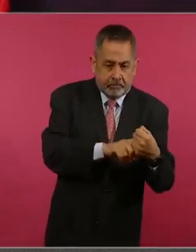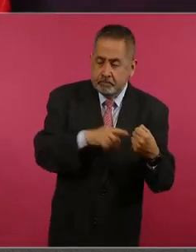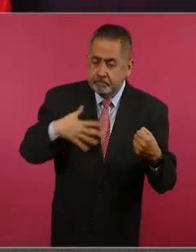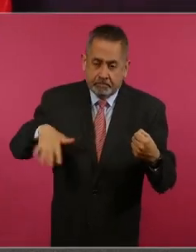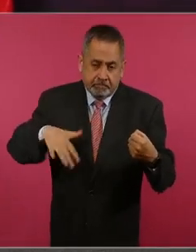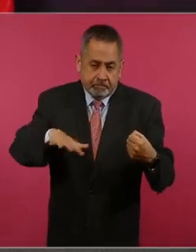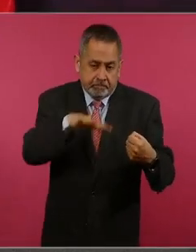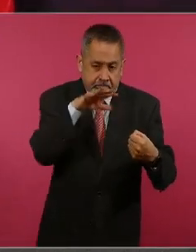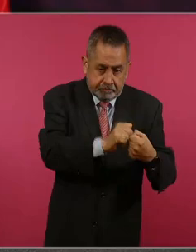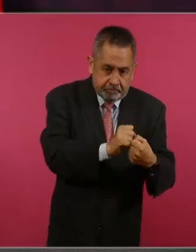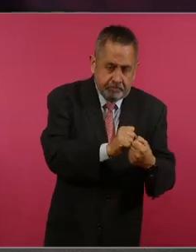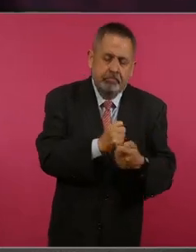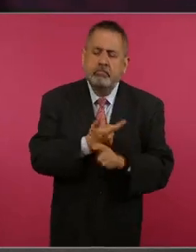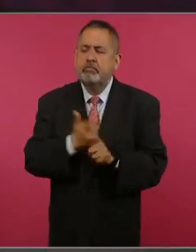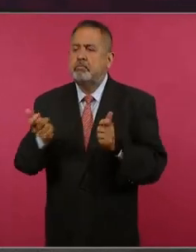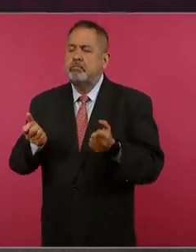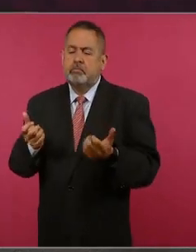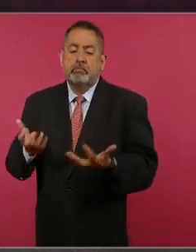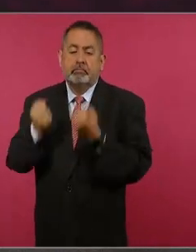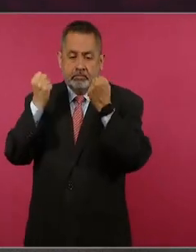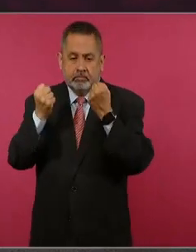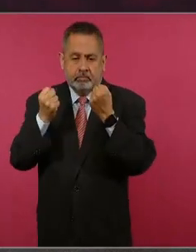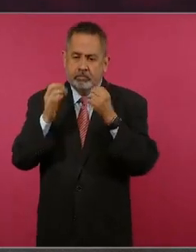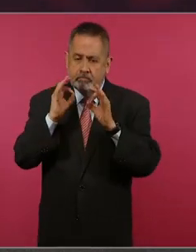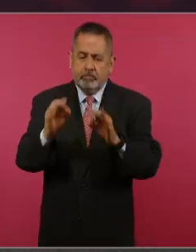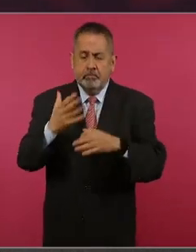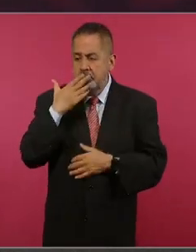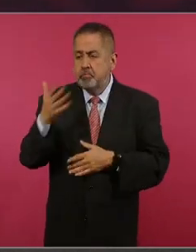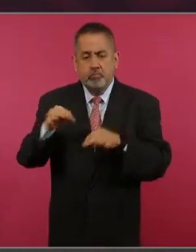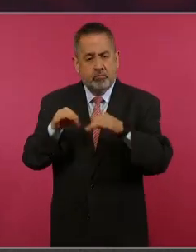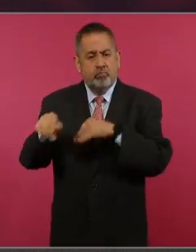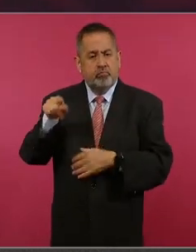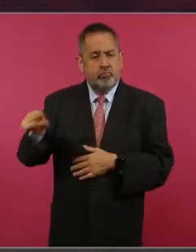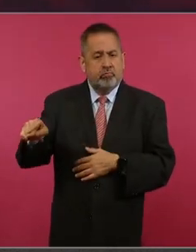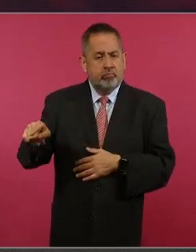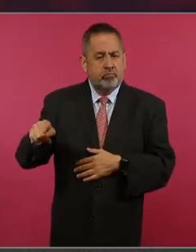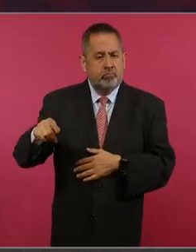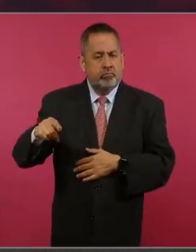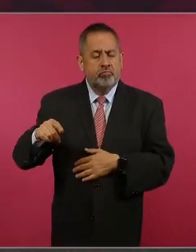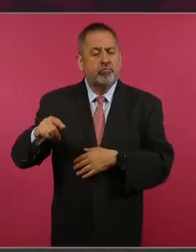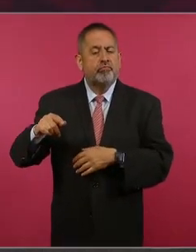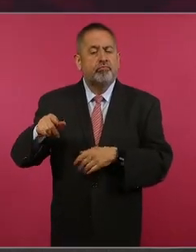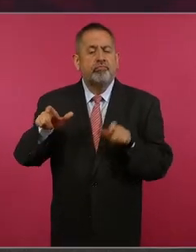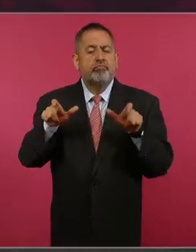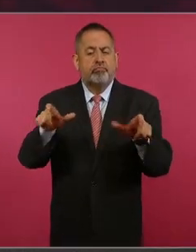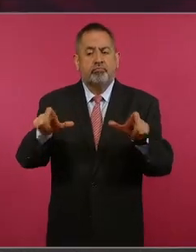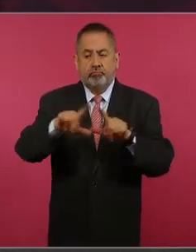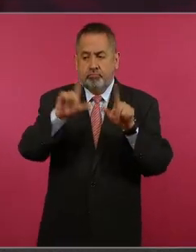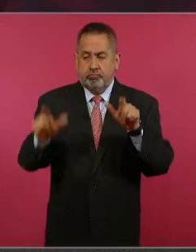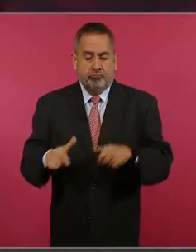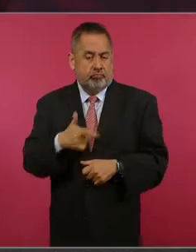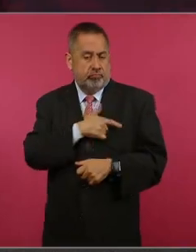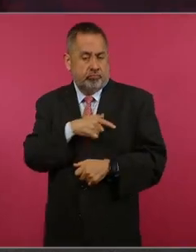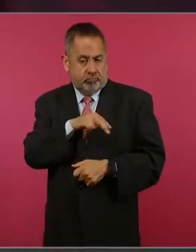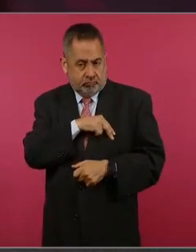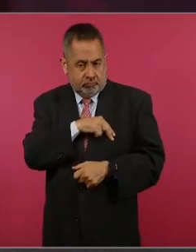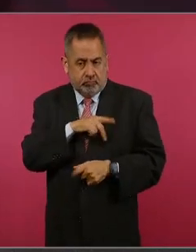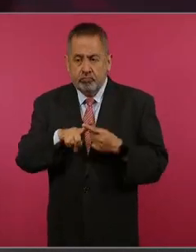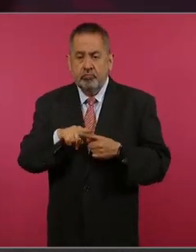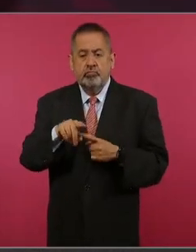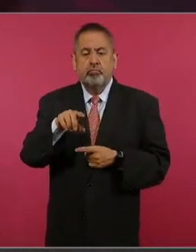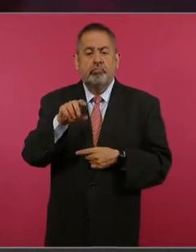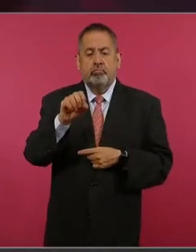Está haciendo un buen trabajo la Guardia Nacional, la Secretaría de la